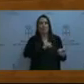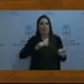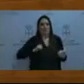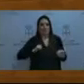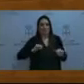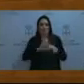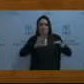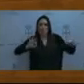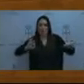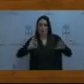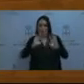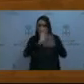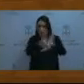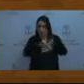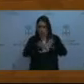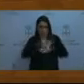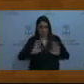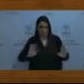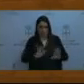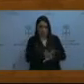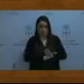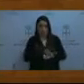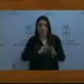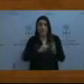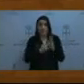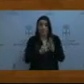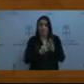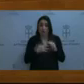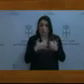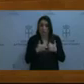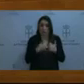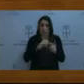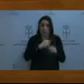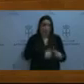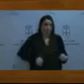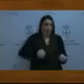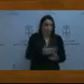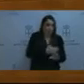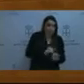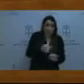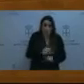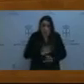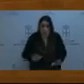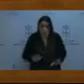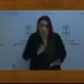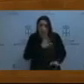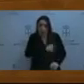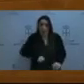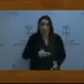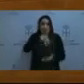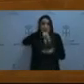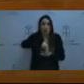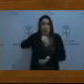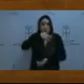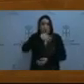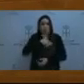Administración. Y ese sistema funcionaba antes de Podemos y después de Podemos. No tienen que venir aquí a darnos lecciones